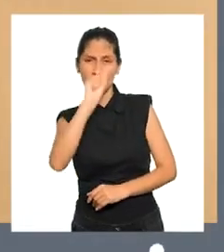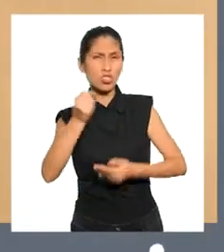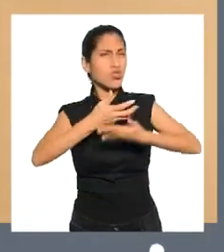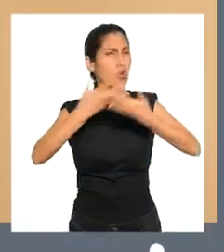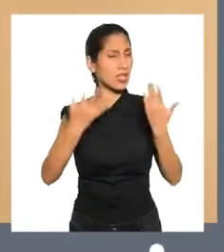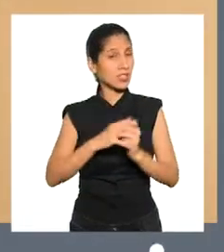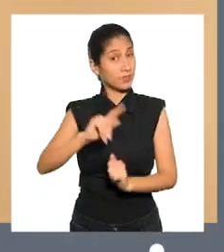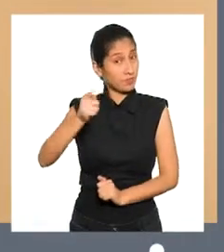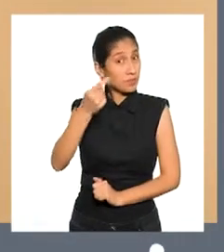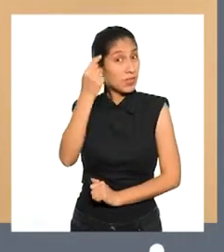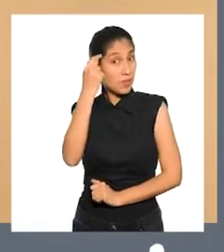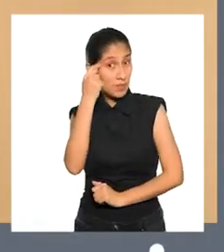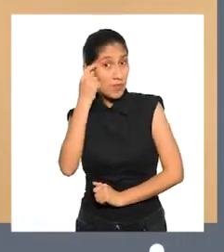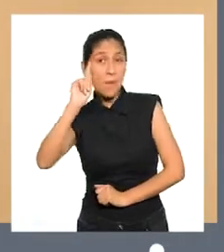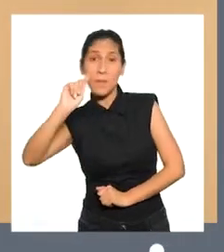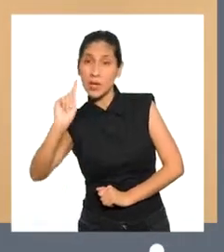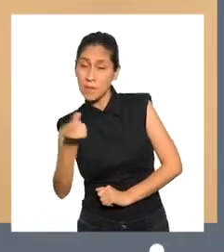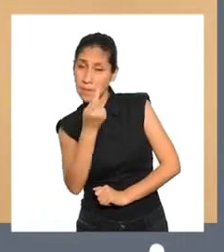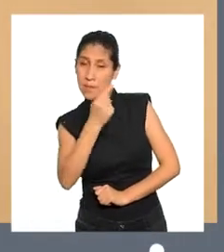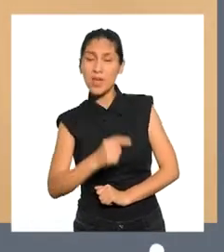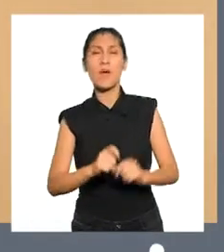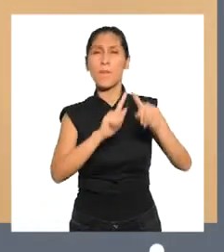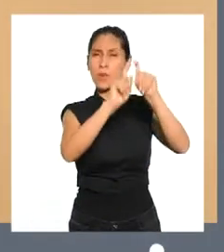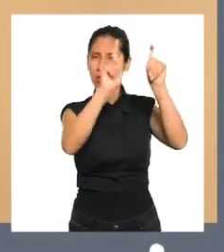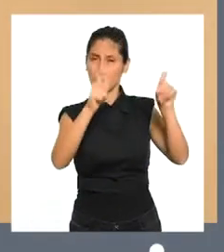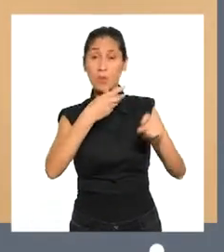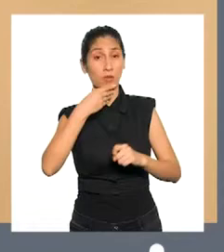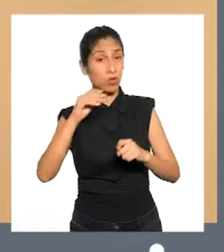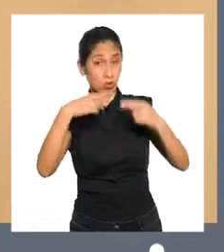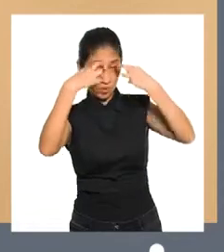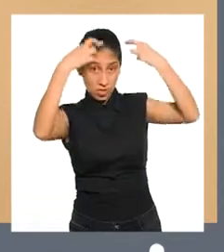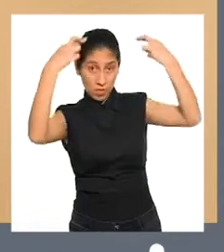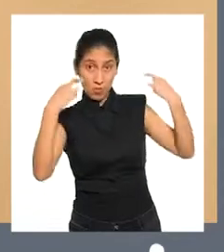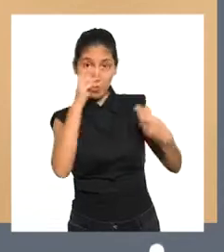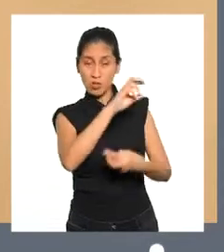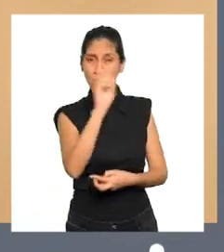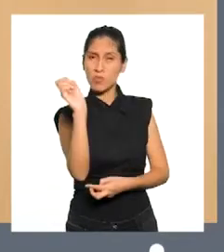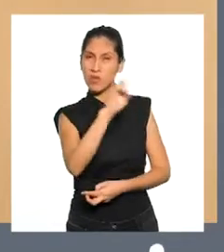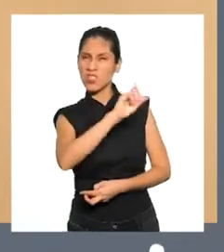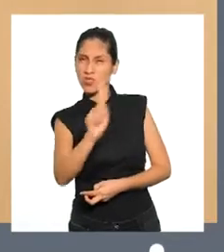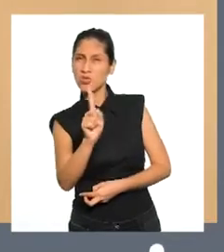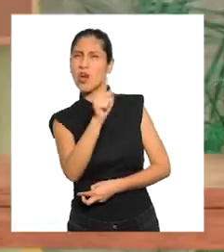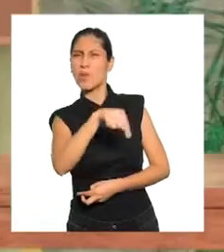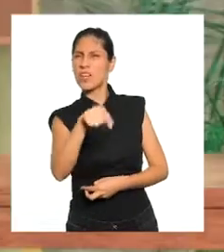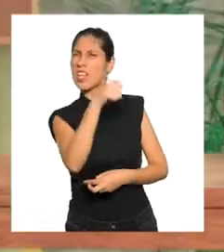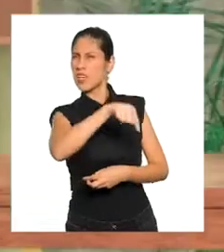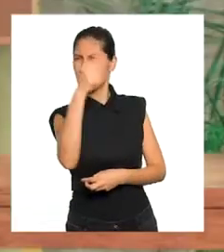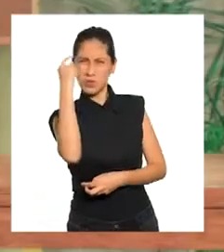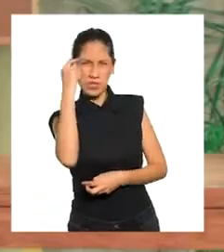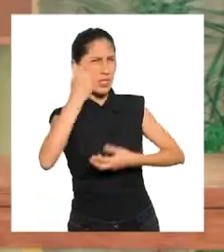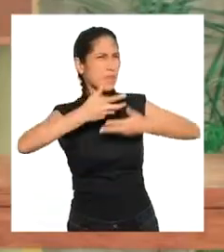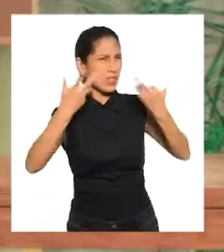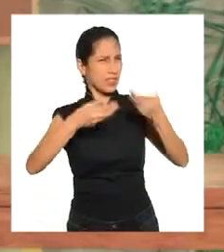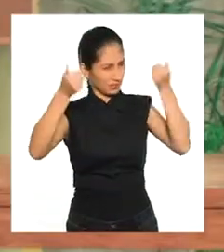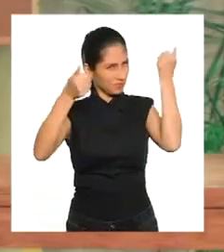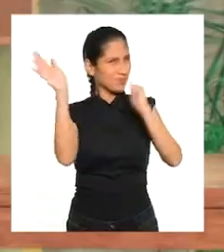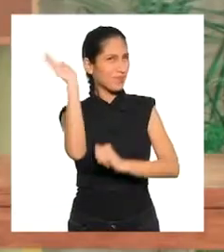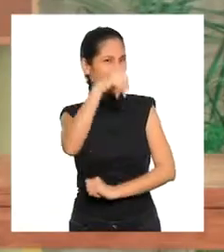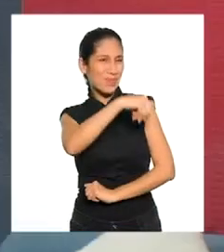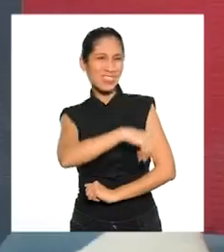si primero les hacemos unas preguntas a la Promo 2021 sobre este tema a ver qué opina? Claro, profesor.